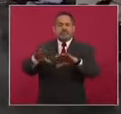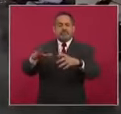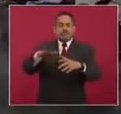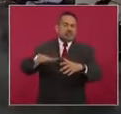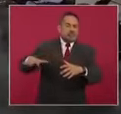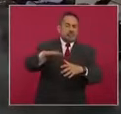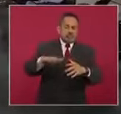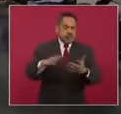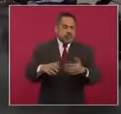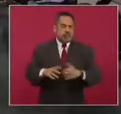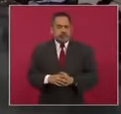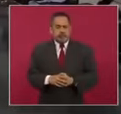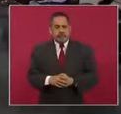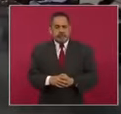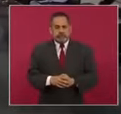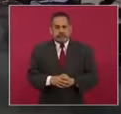Los